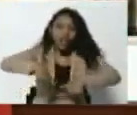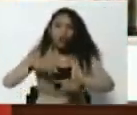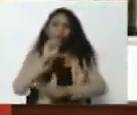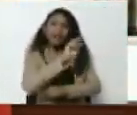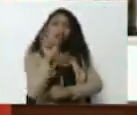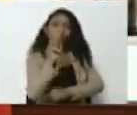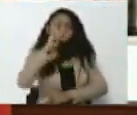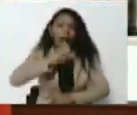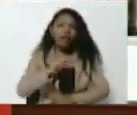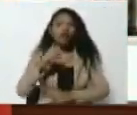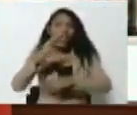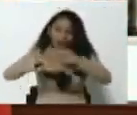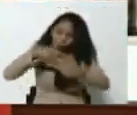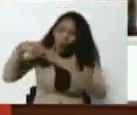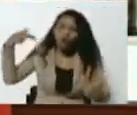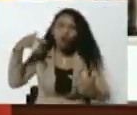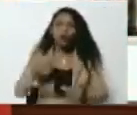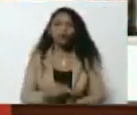22 años de revolución.